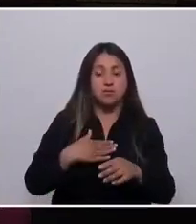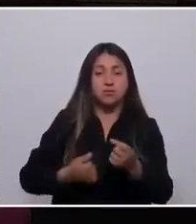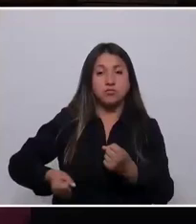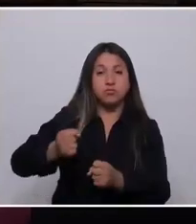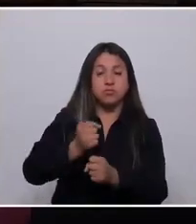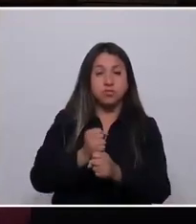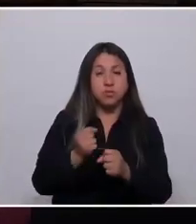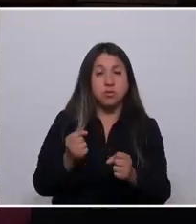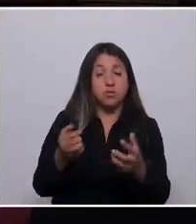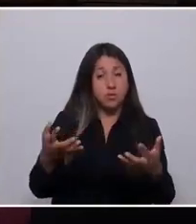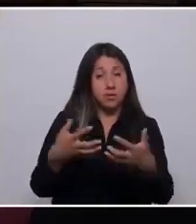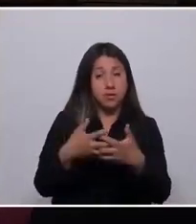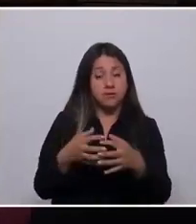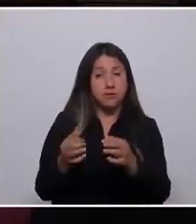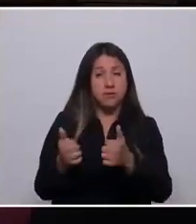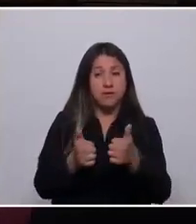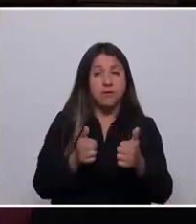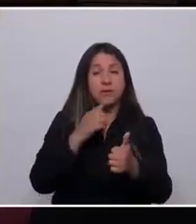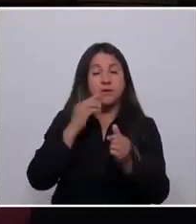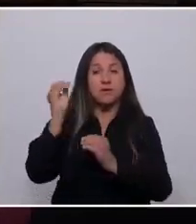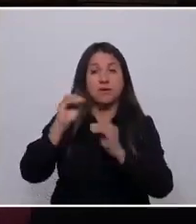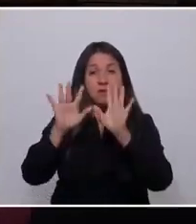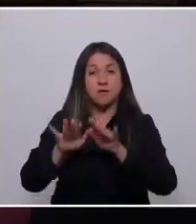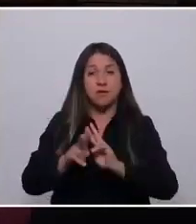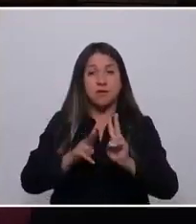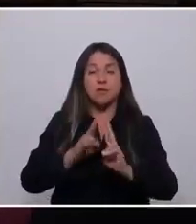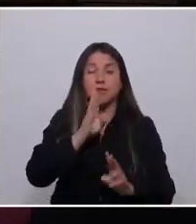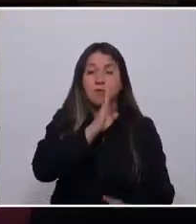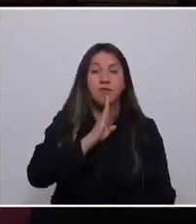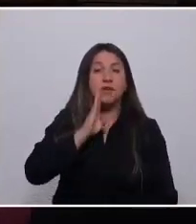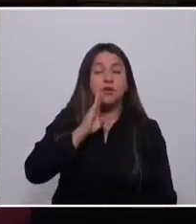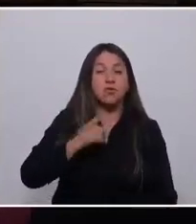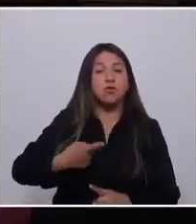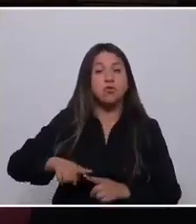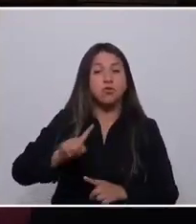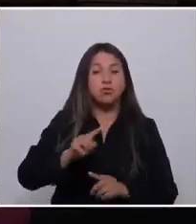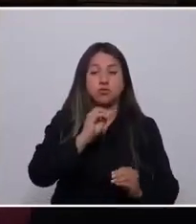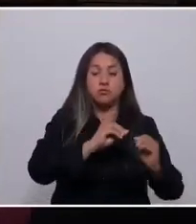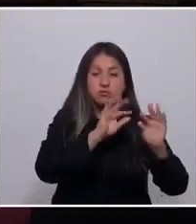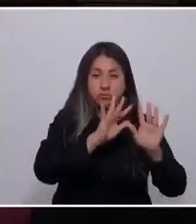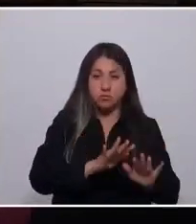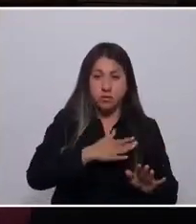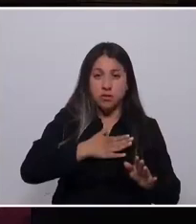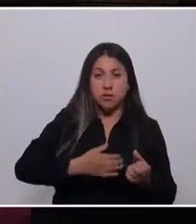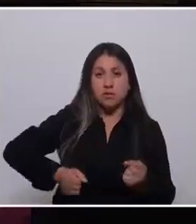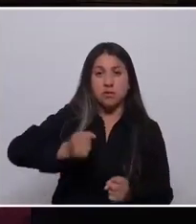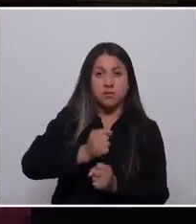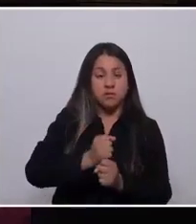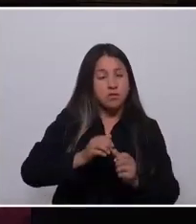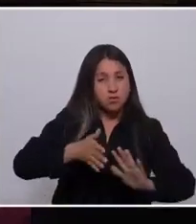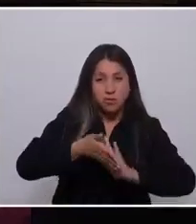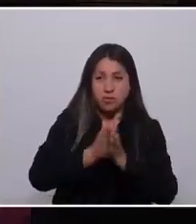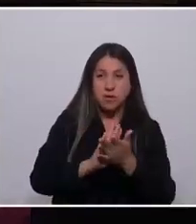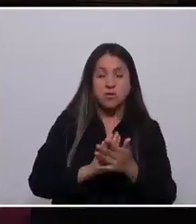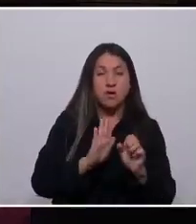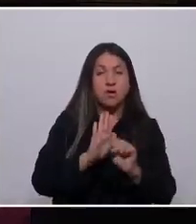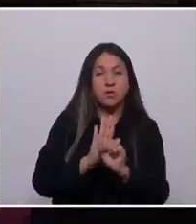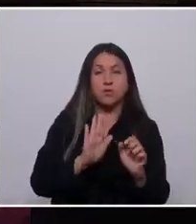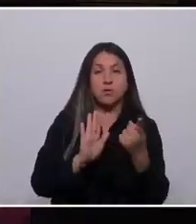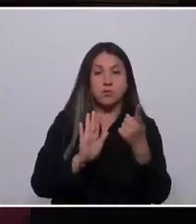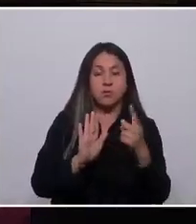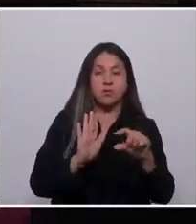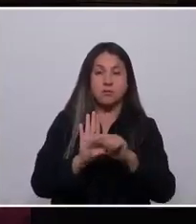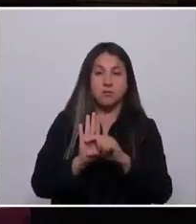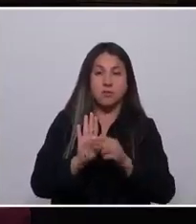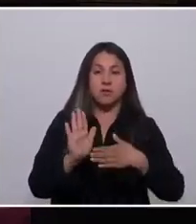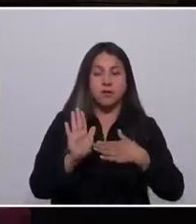compatible, que la formuló el convencional Benito Baranda y otras y otros autores, para sustituir completo el artículo 1.